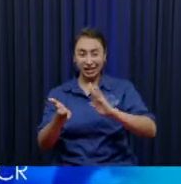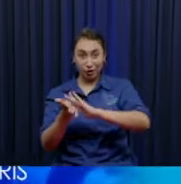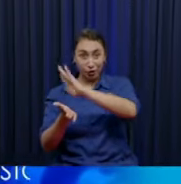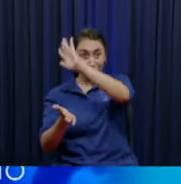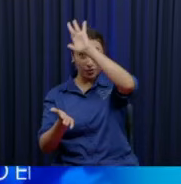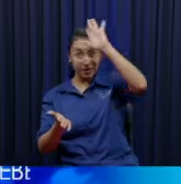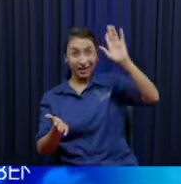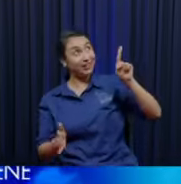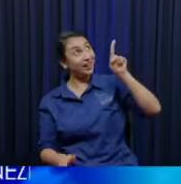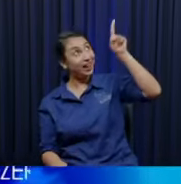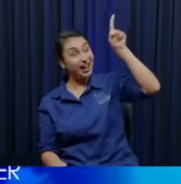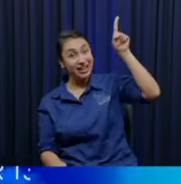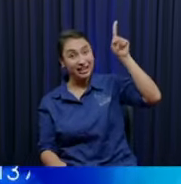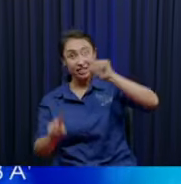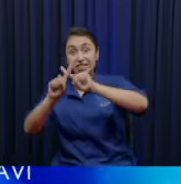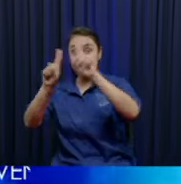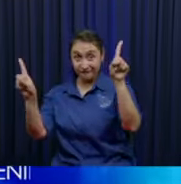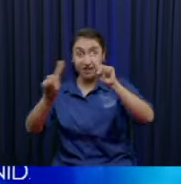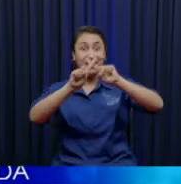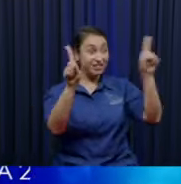Kabad, Shekaina.